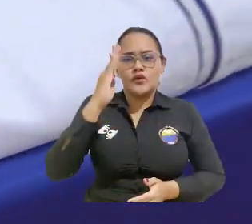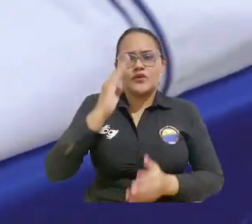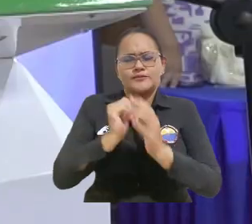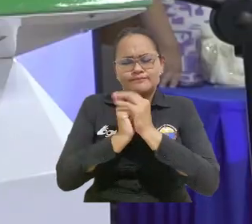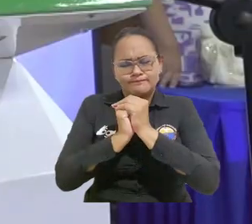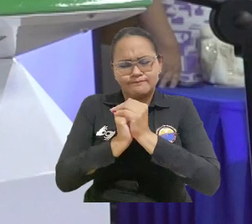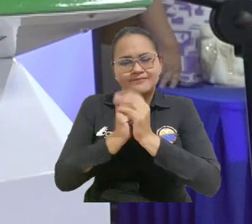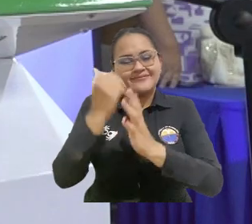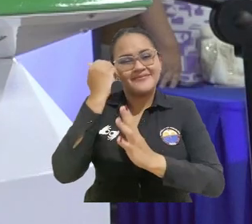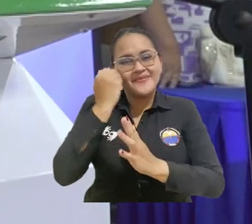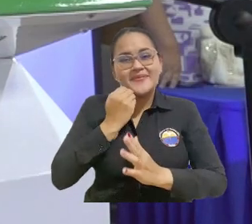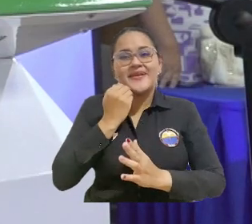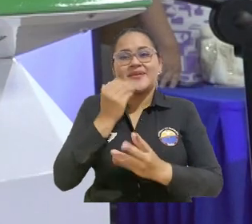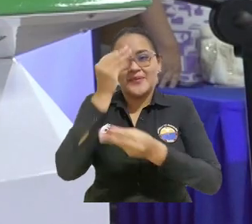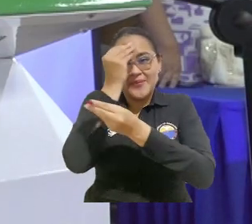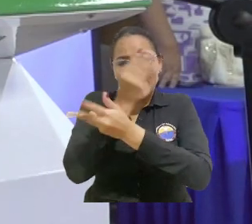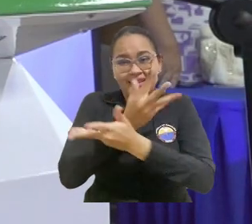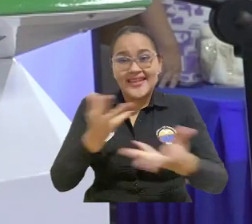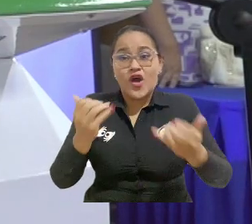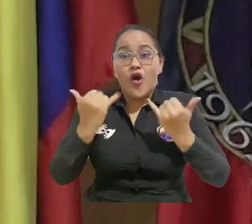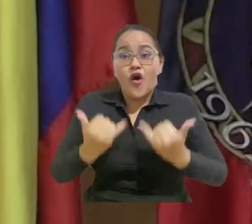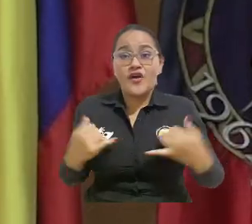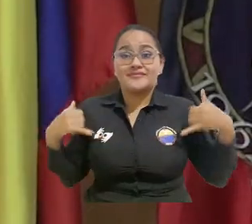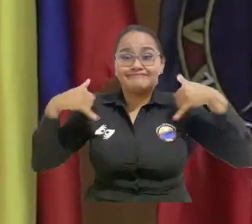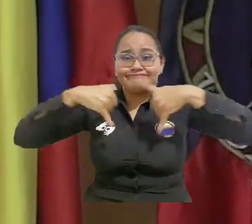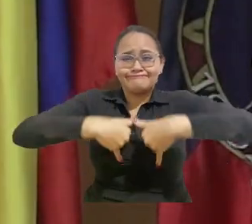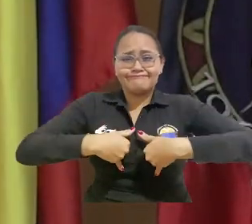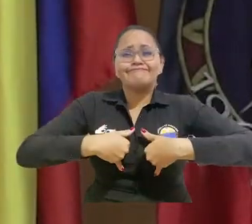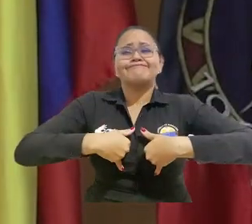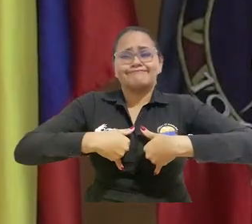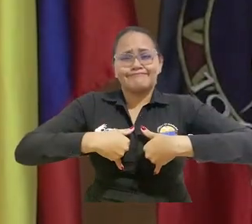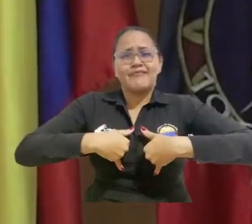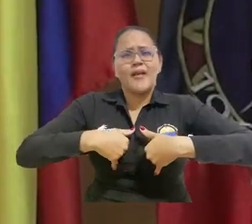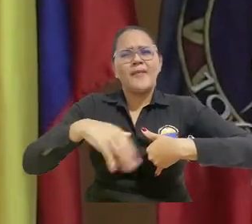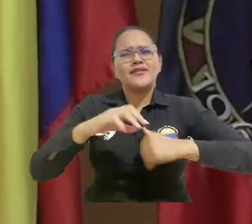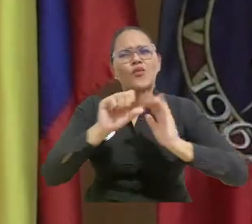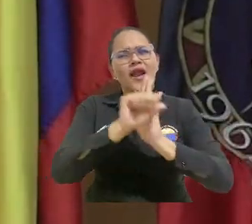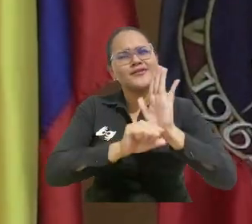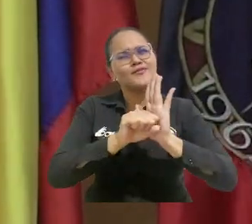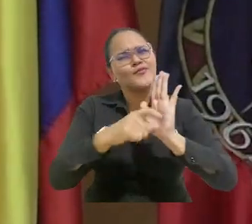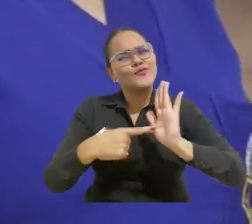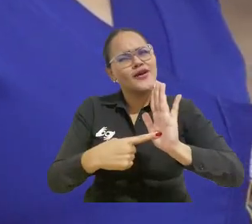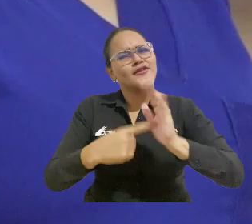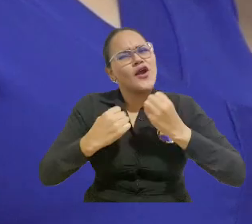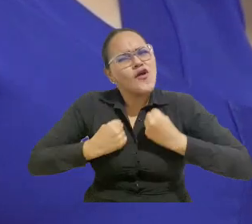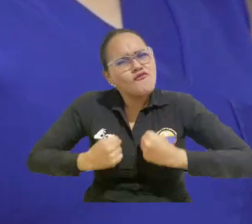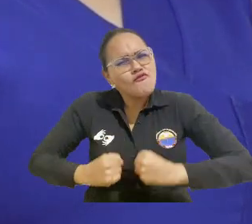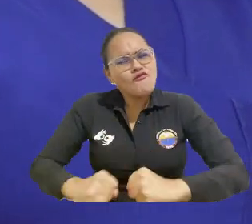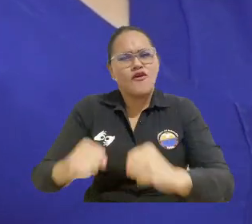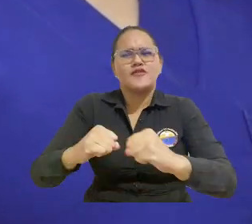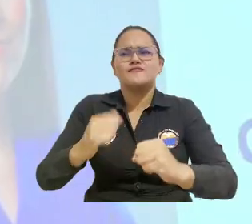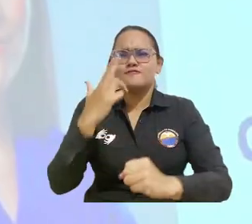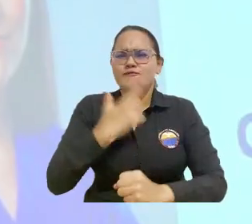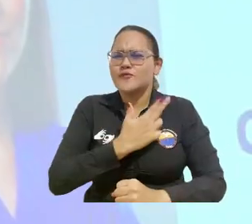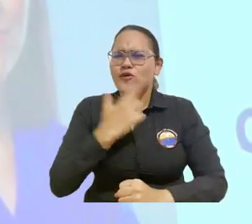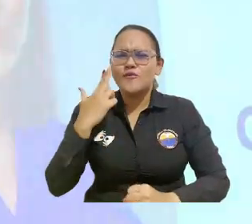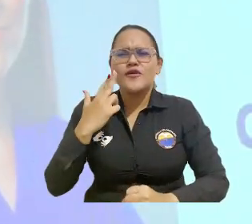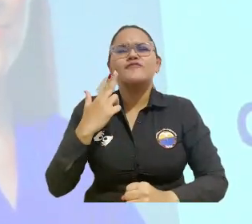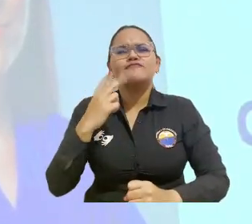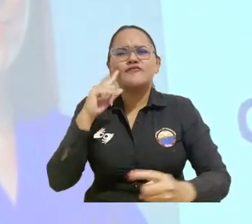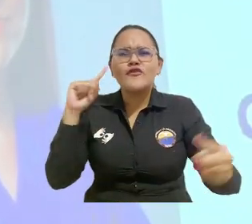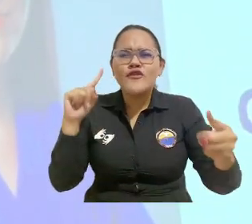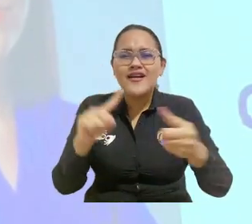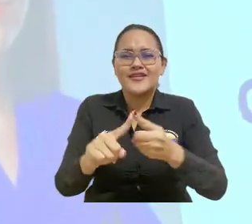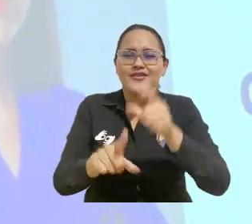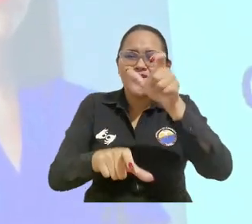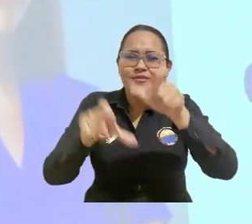Amado Dios, te pedimos que bendigas estas batas que hoy recibimos, que sean símbolo de nuestra dedicación, esfuerzo y compromiso con el